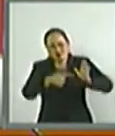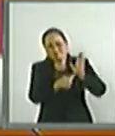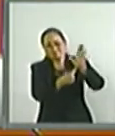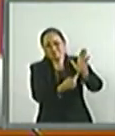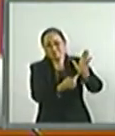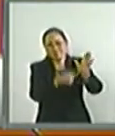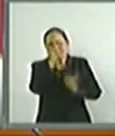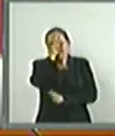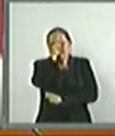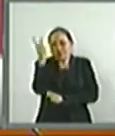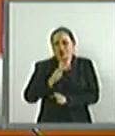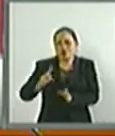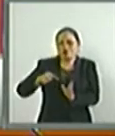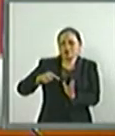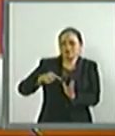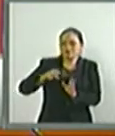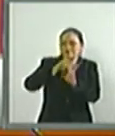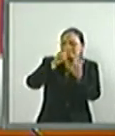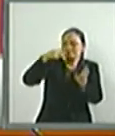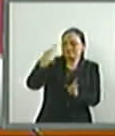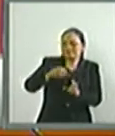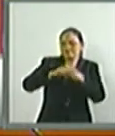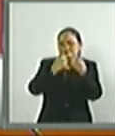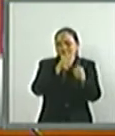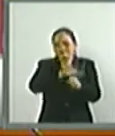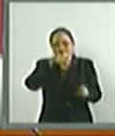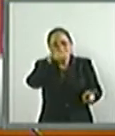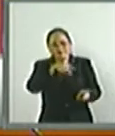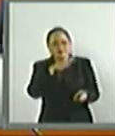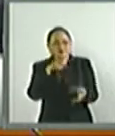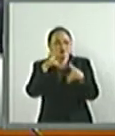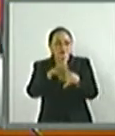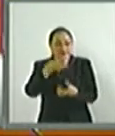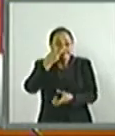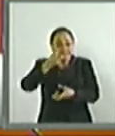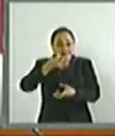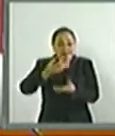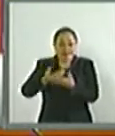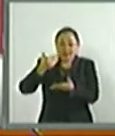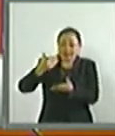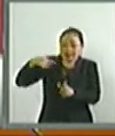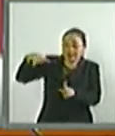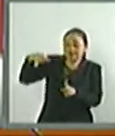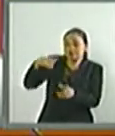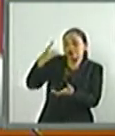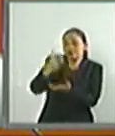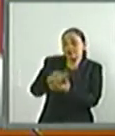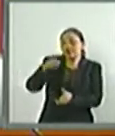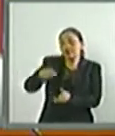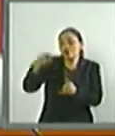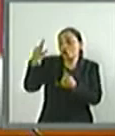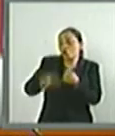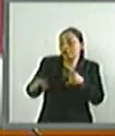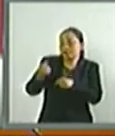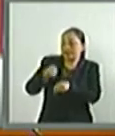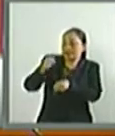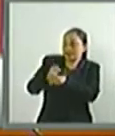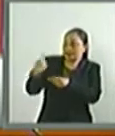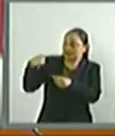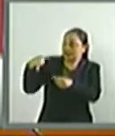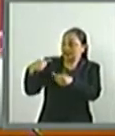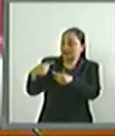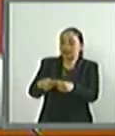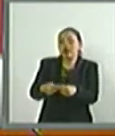una de las peores caras de la sociedad. Les decía que estas noticias, si nos remitimos únicamente a la última semana,